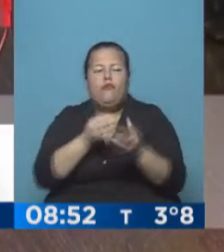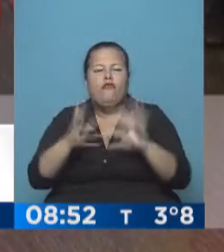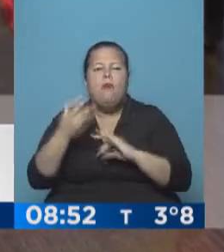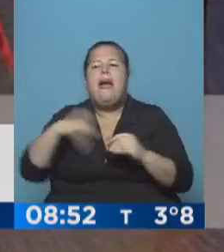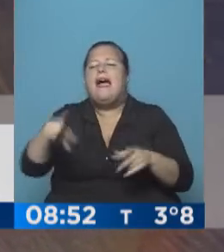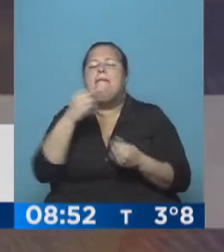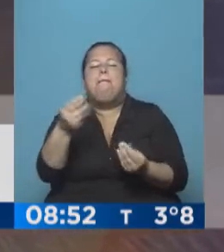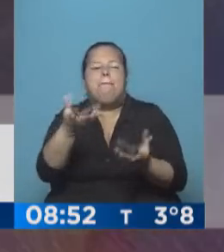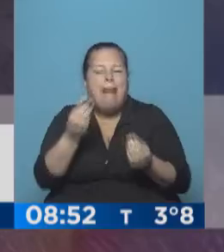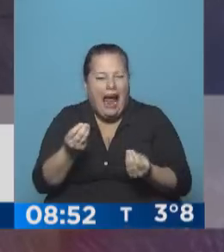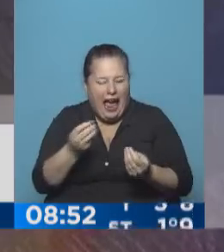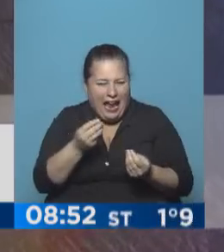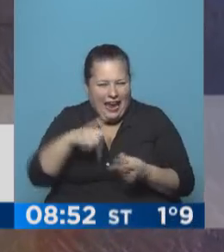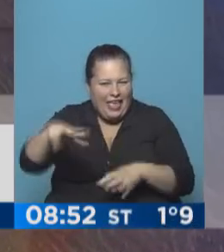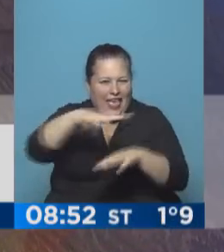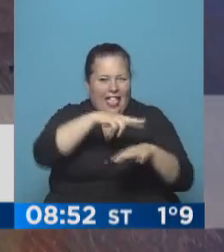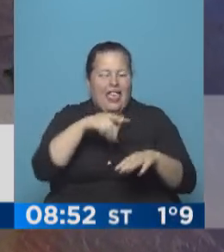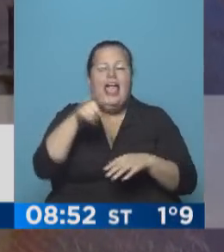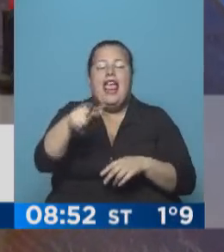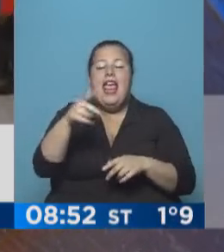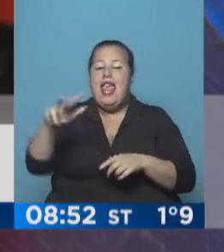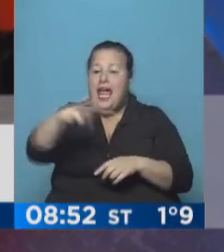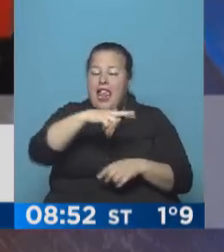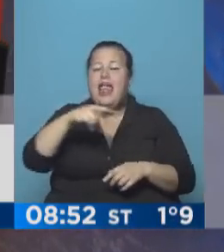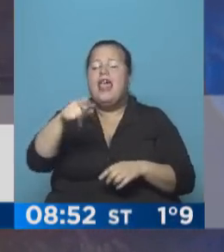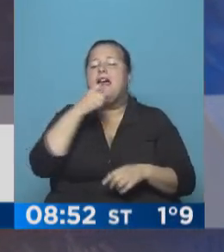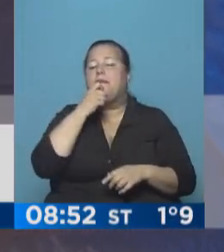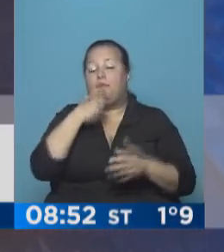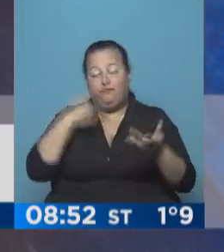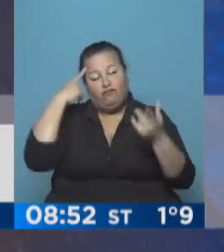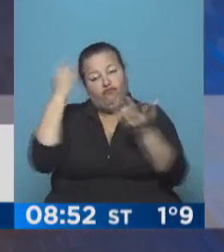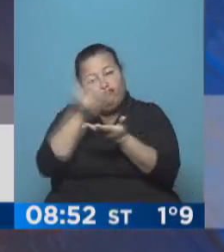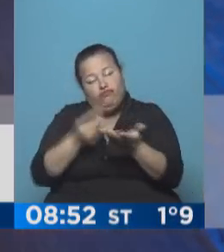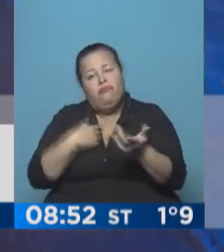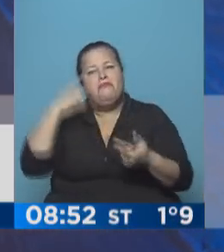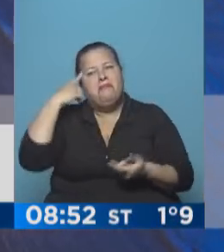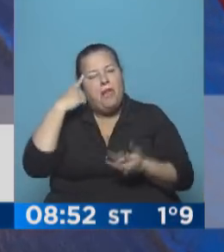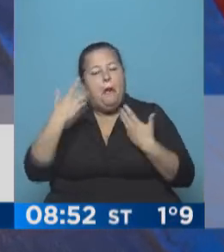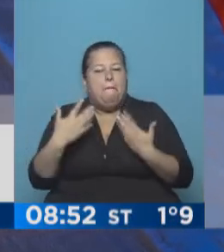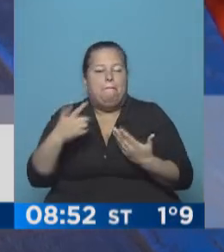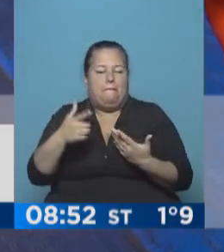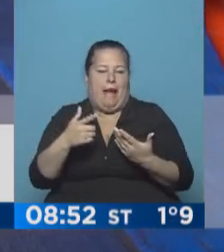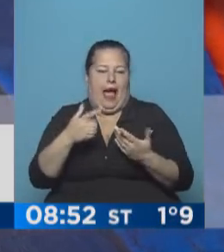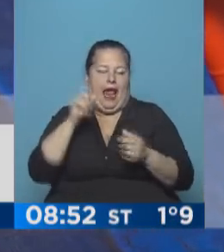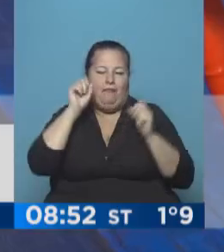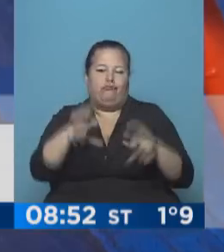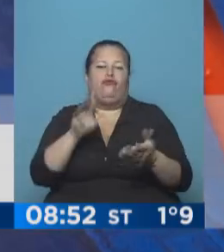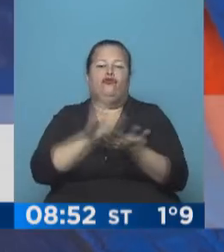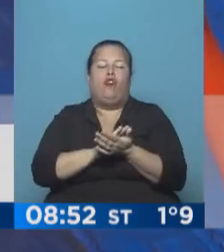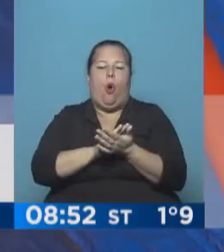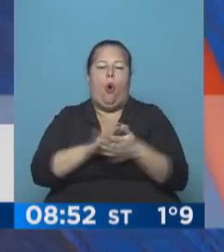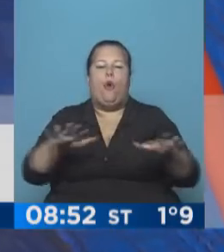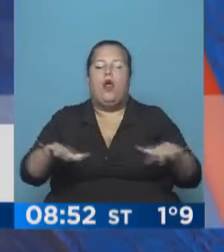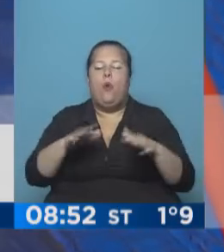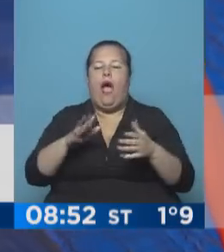lograr qué en que sirva para qué este dron la idea del diseño cuando lo pensé era digamos que pudiera tener alguna pertinencia con lo que es el ámbito